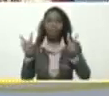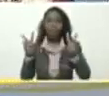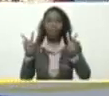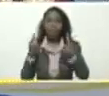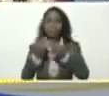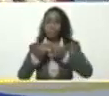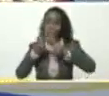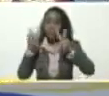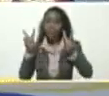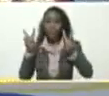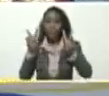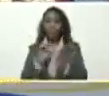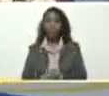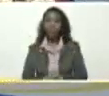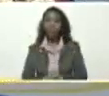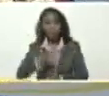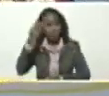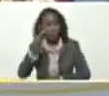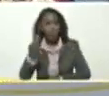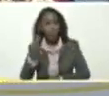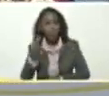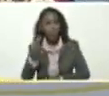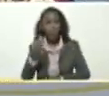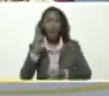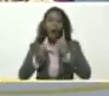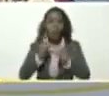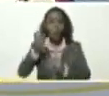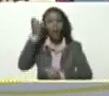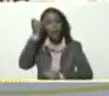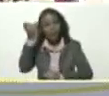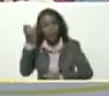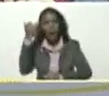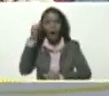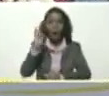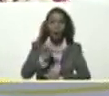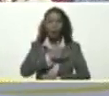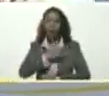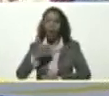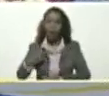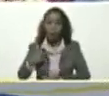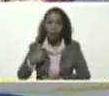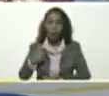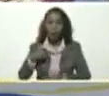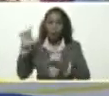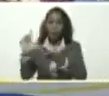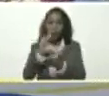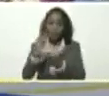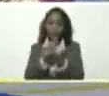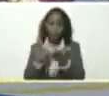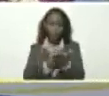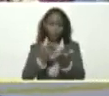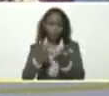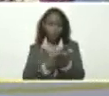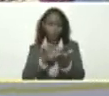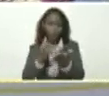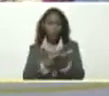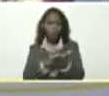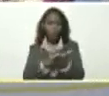En paz, ¿verdad? Hay argumentos para querer el libro físico,